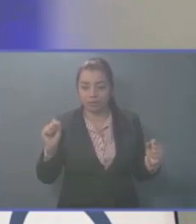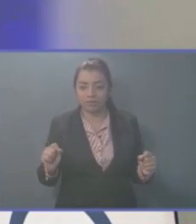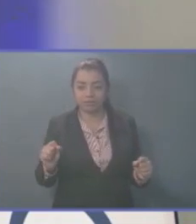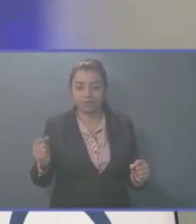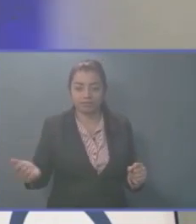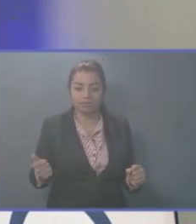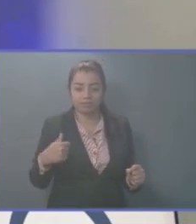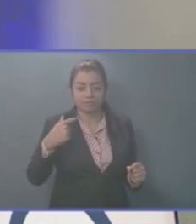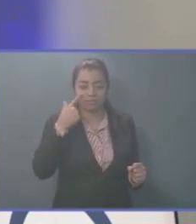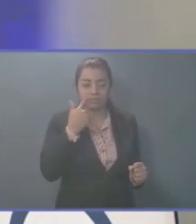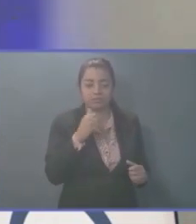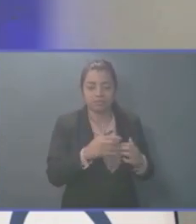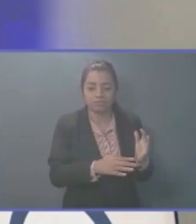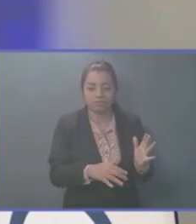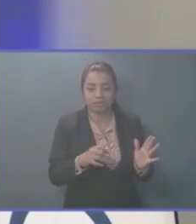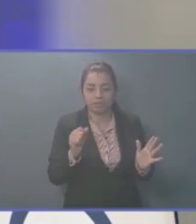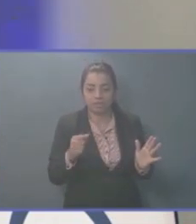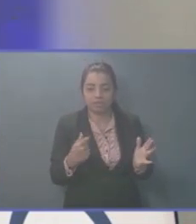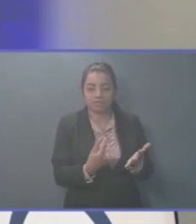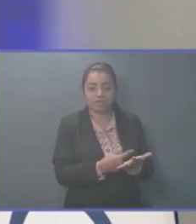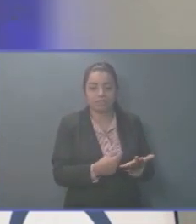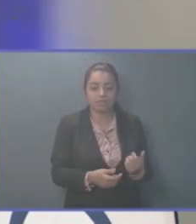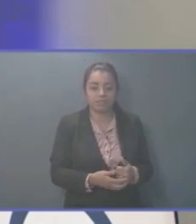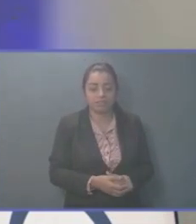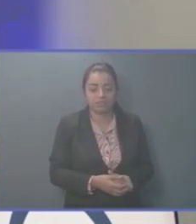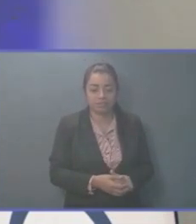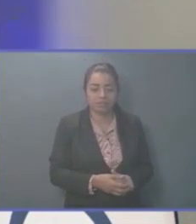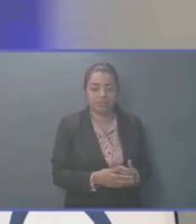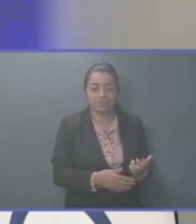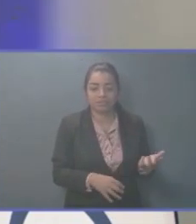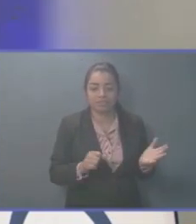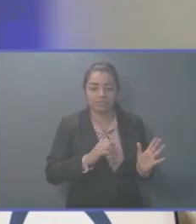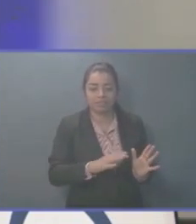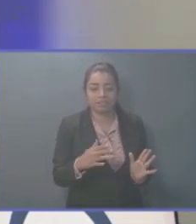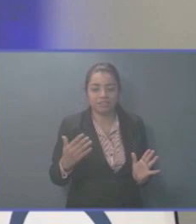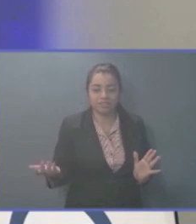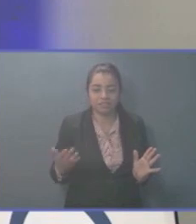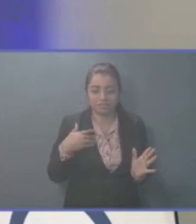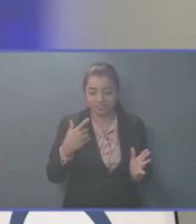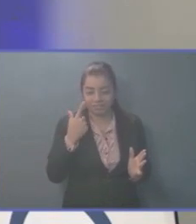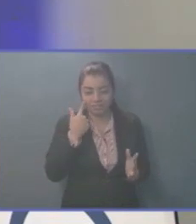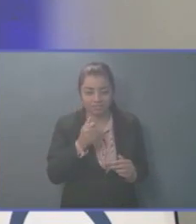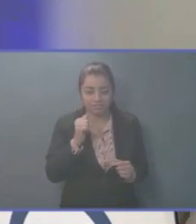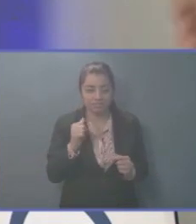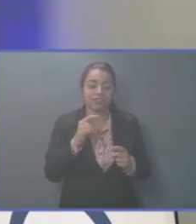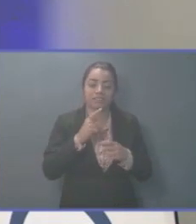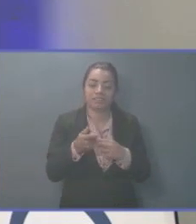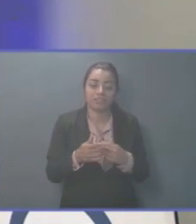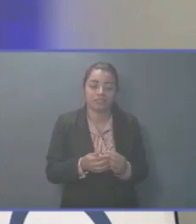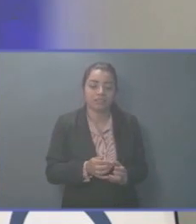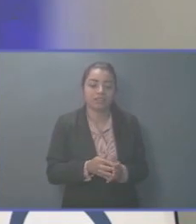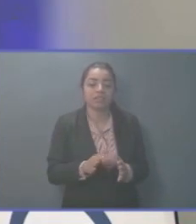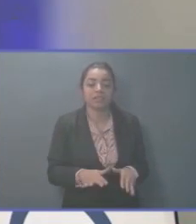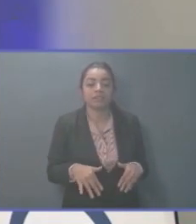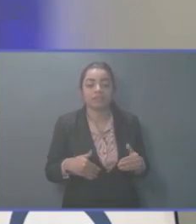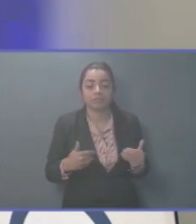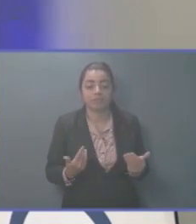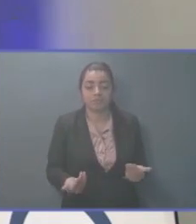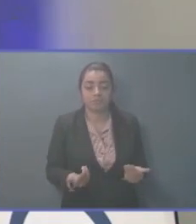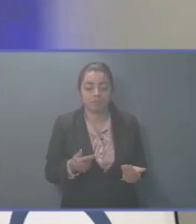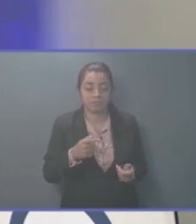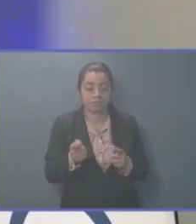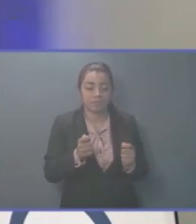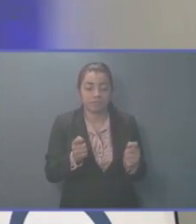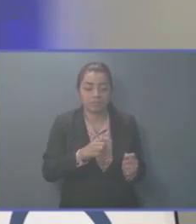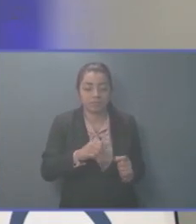este caso lo que hubo fue pues resistencia de los funcionarios de ampliar el porqué el